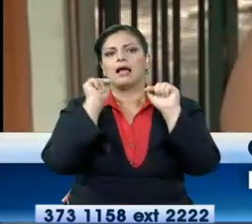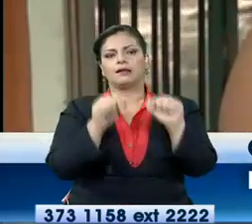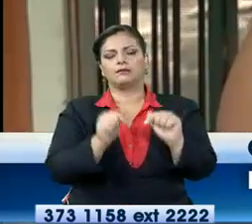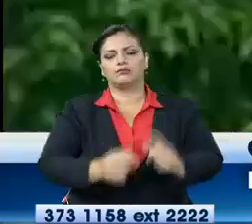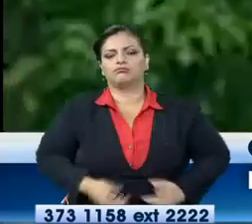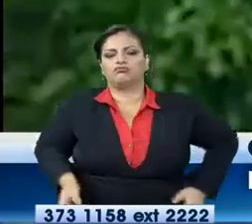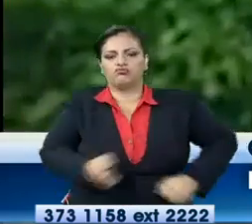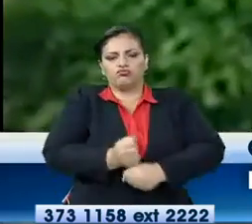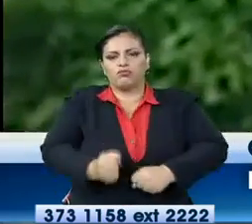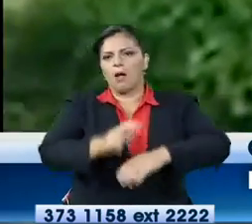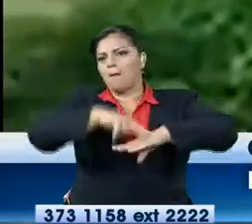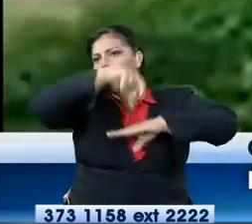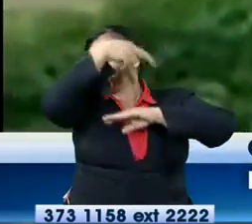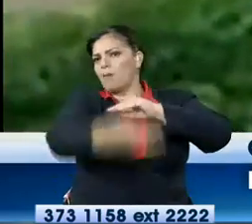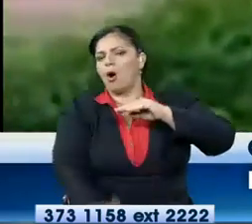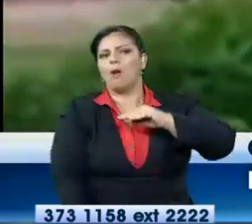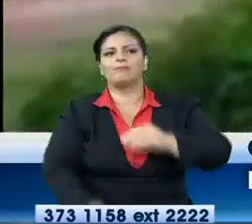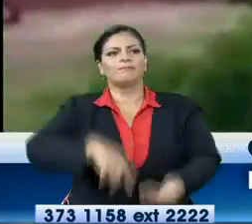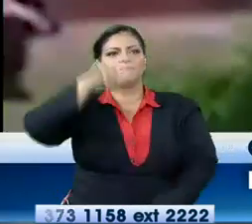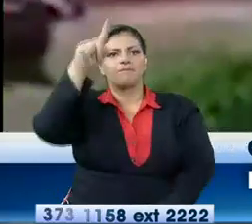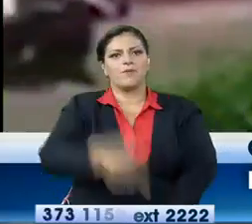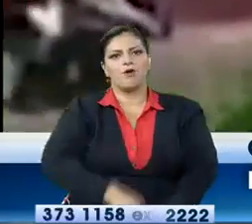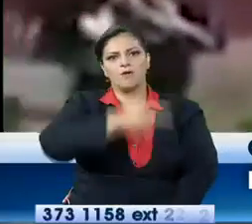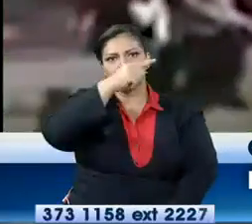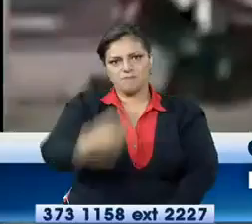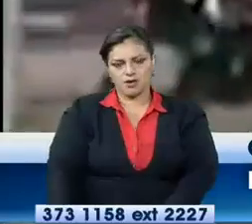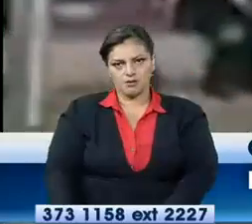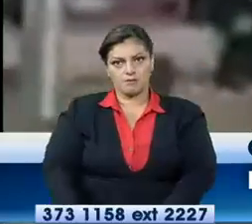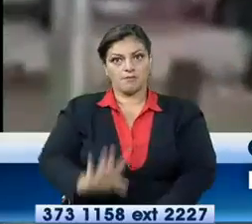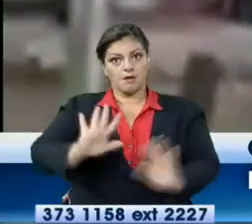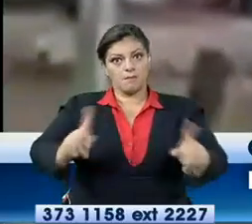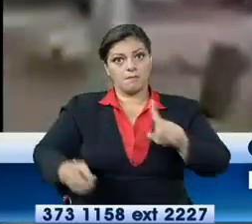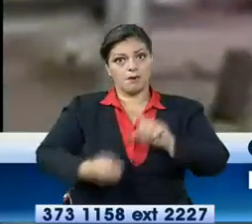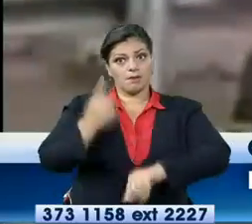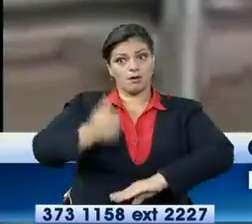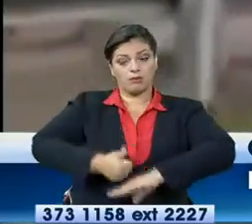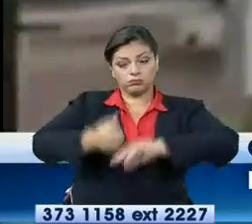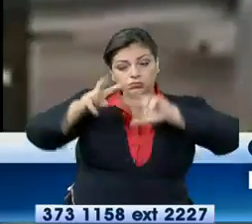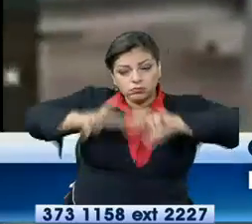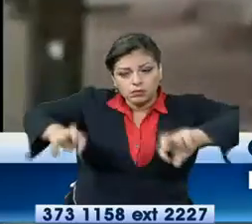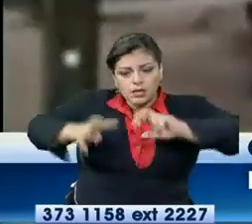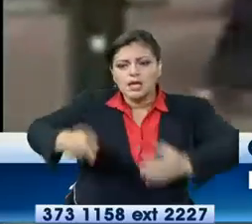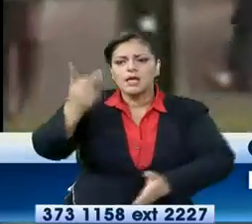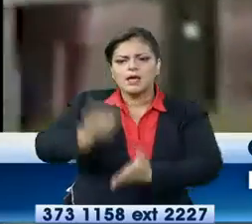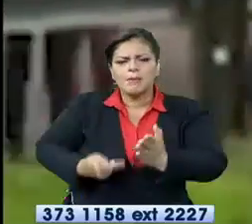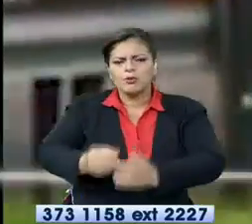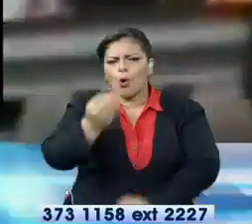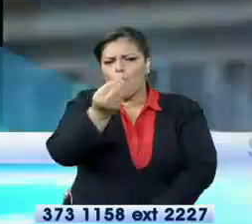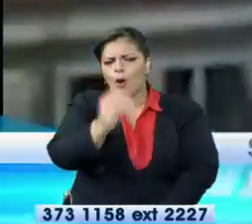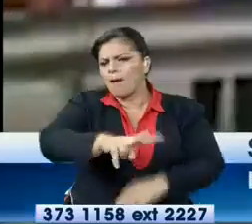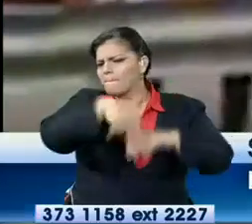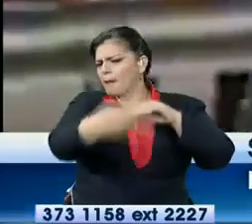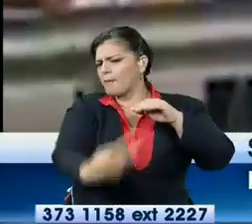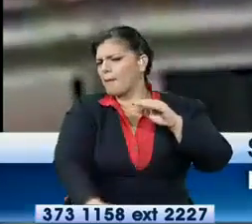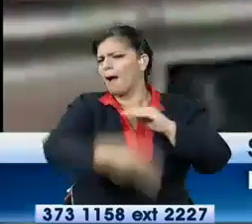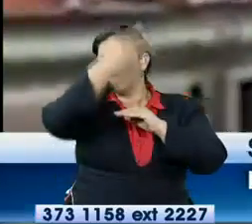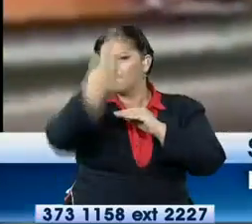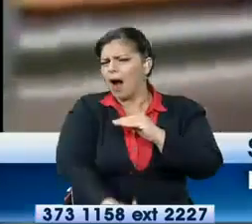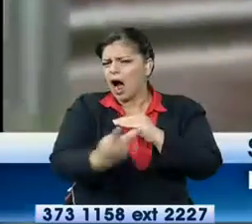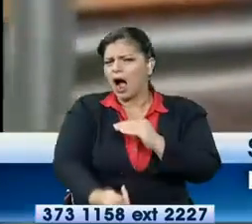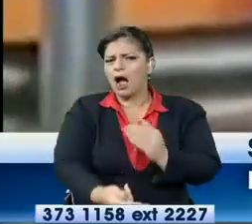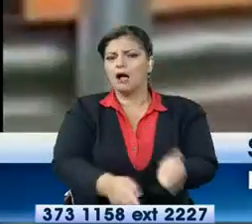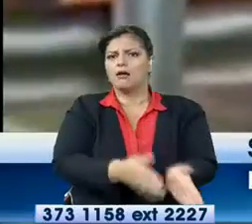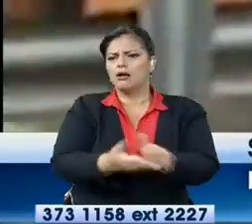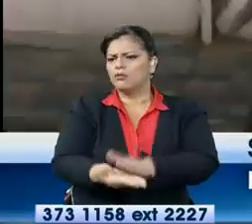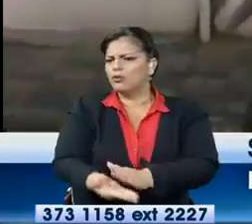competentes. Esto será, yo creo que, al menos unos 15 días, porque es una escena del accidente en donde tienen que levantarse los